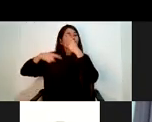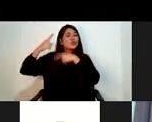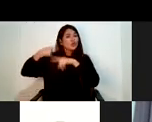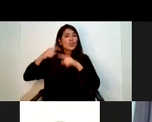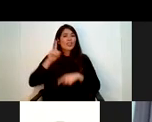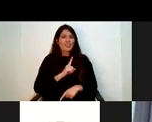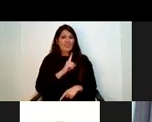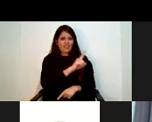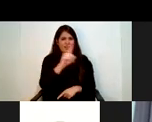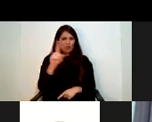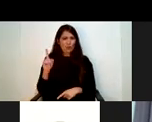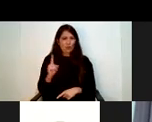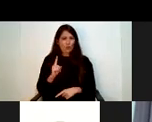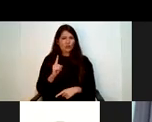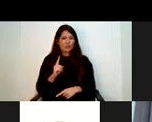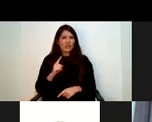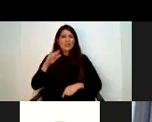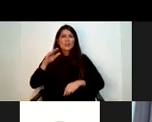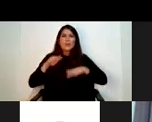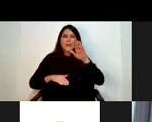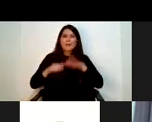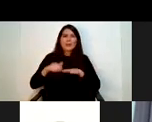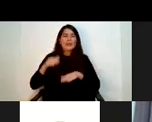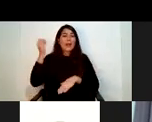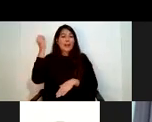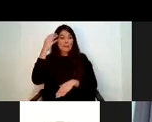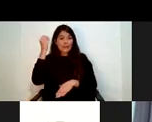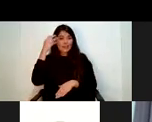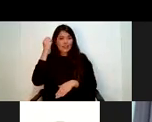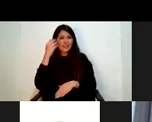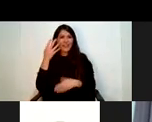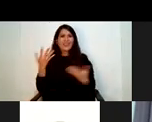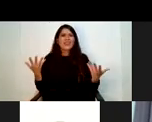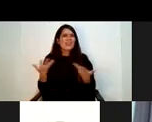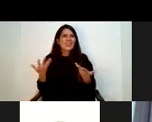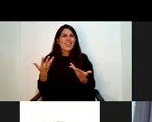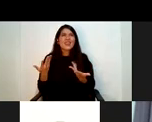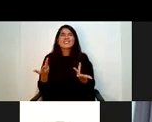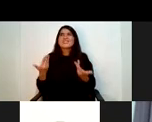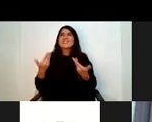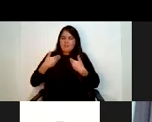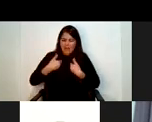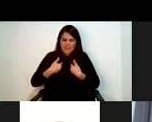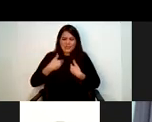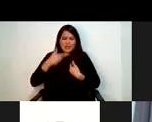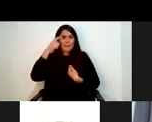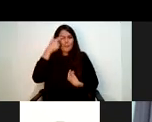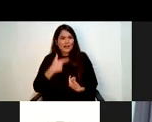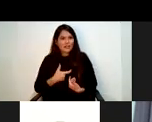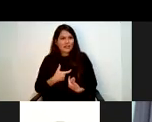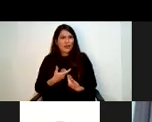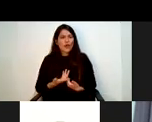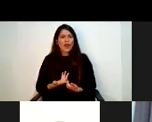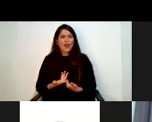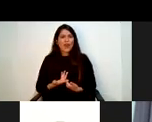uno, de la historia de aprendizaje, de qué es lo que ha sido para esa persona en